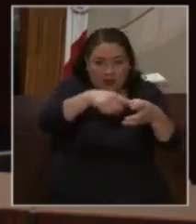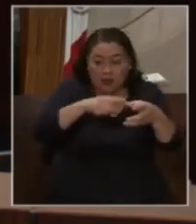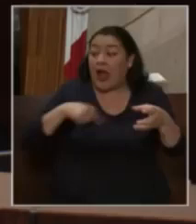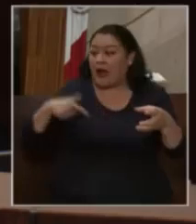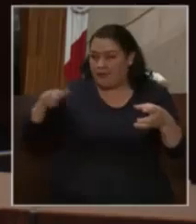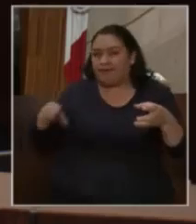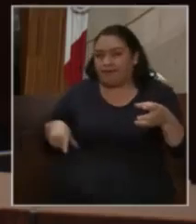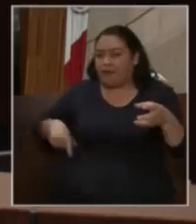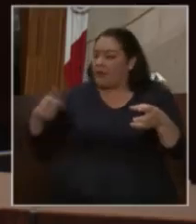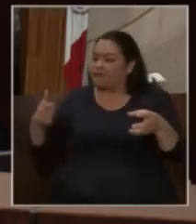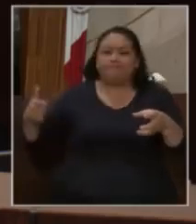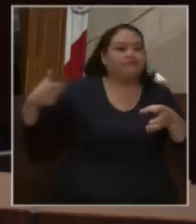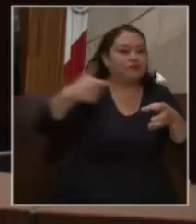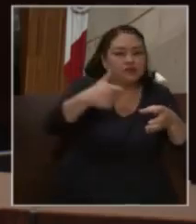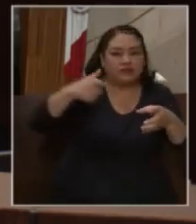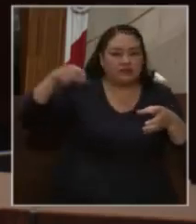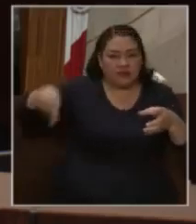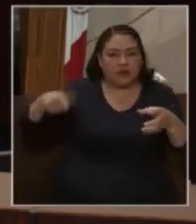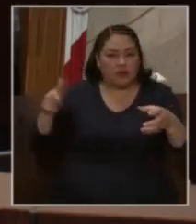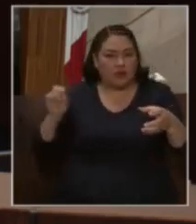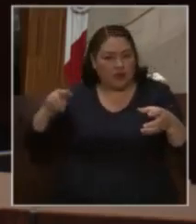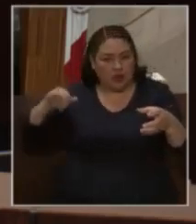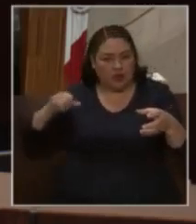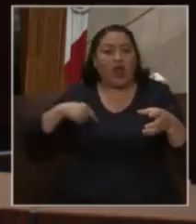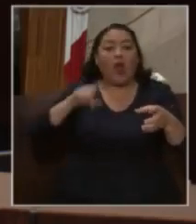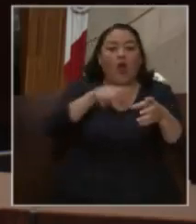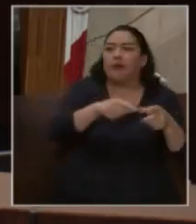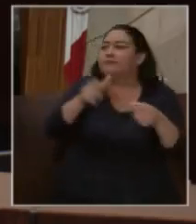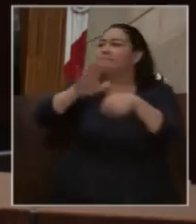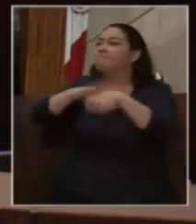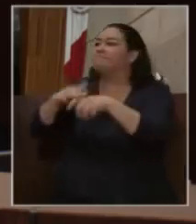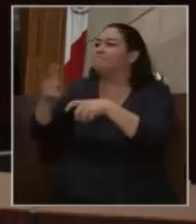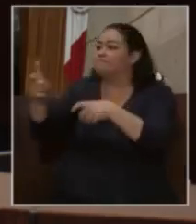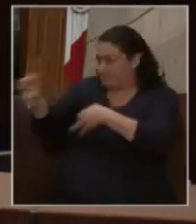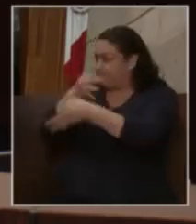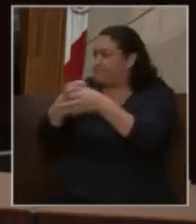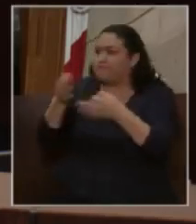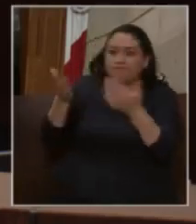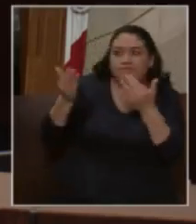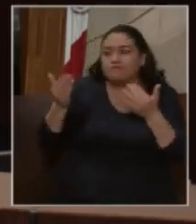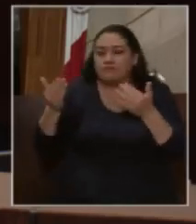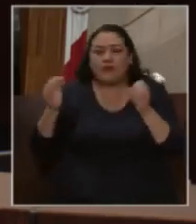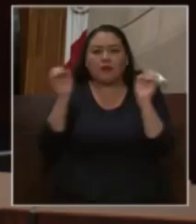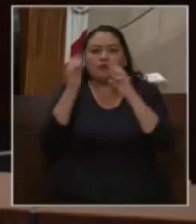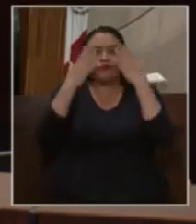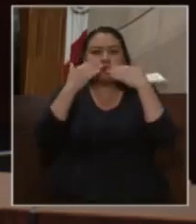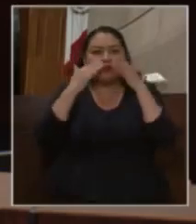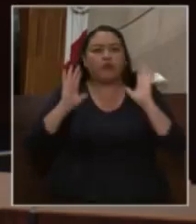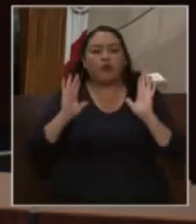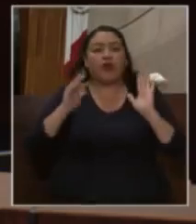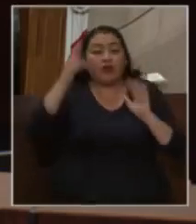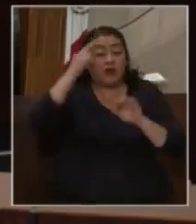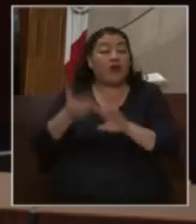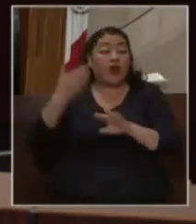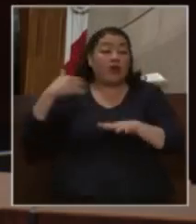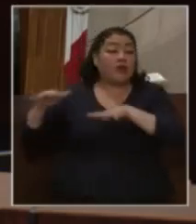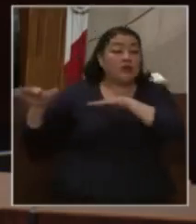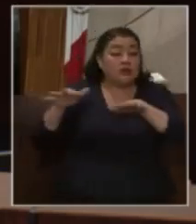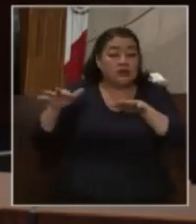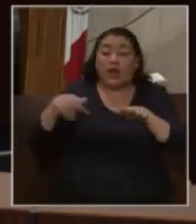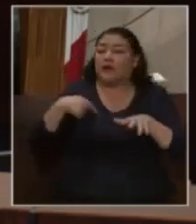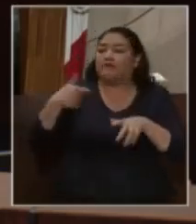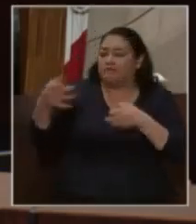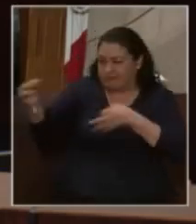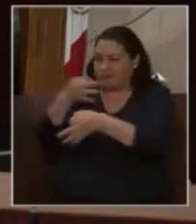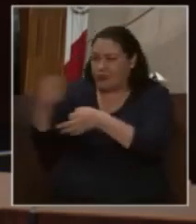Morena, ni que esté acreditado el uso partidista de recursos del instrumento instituido para apoyar a los damnificados del sismo del